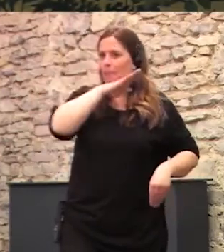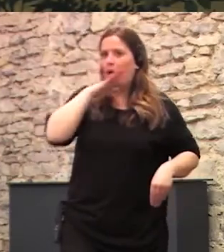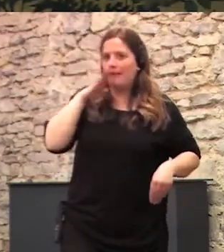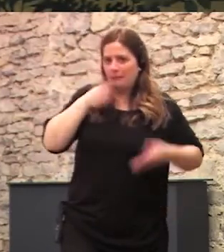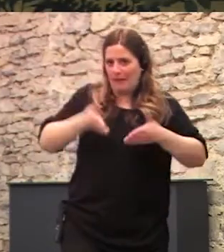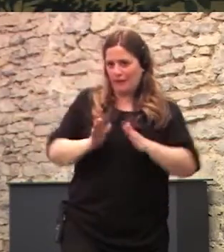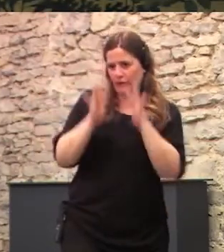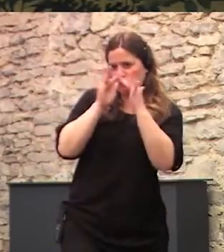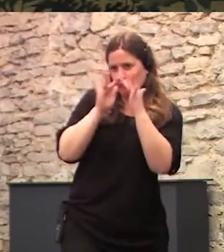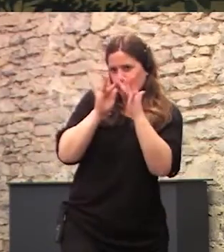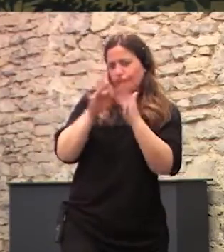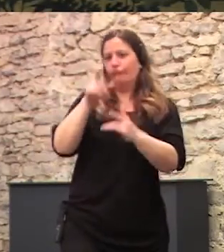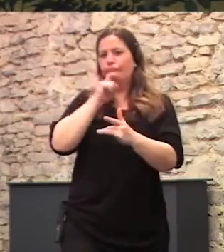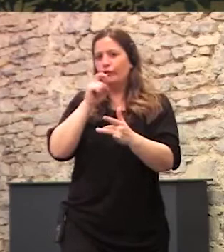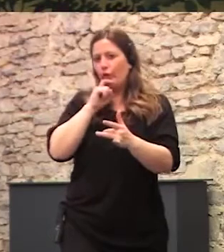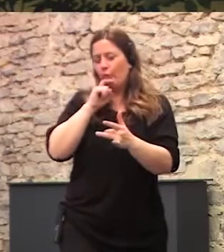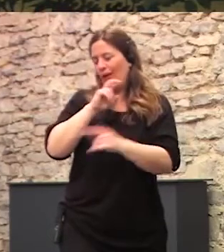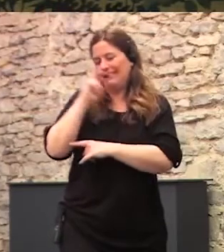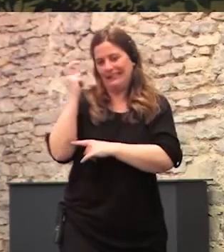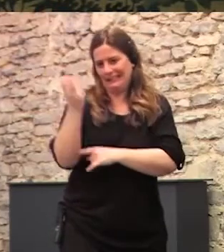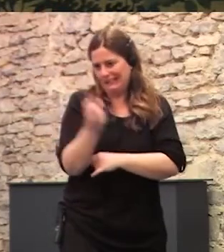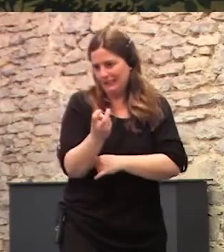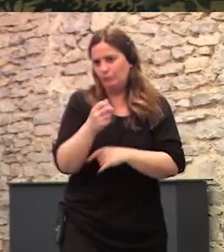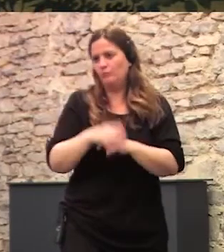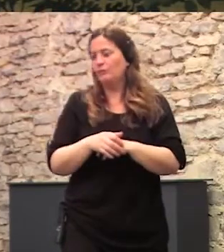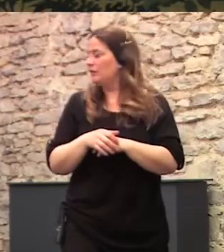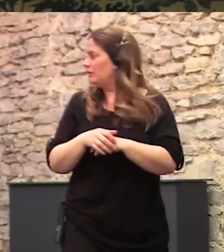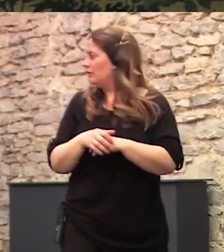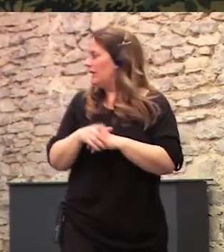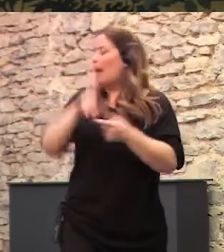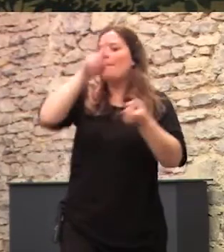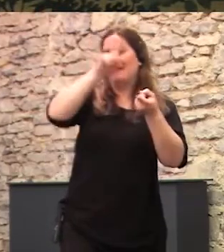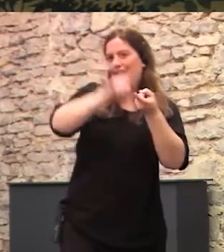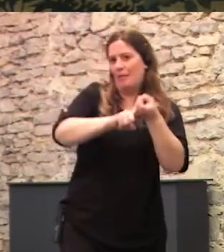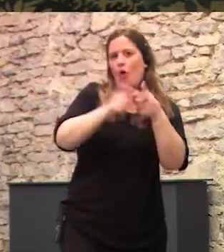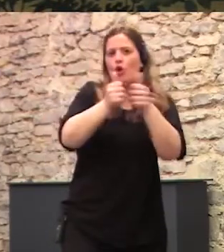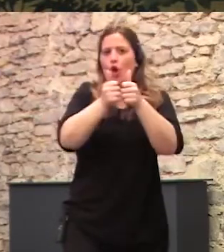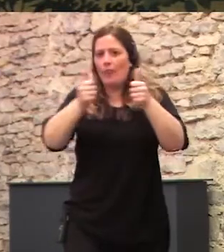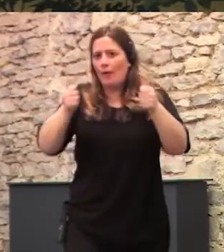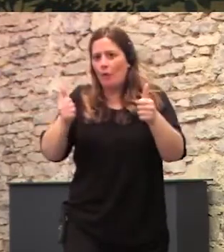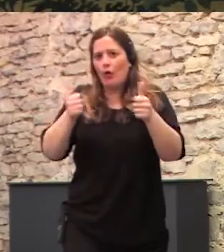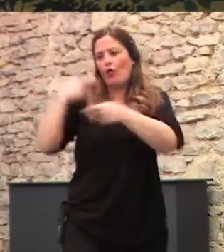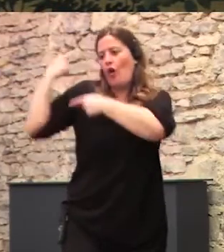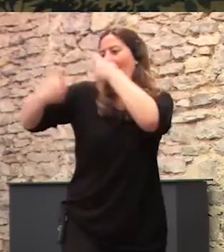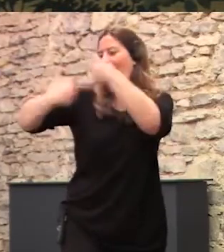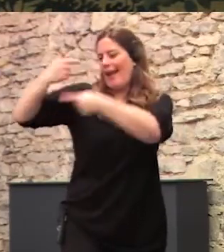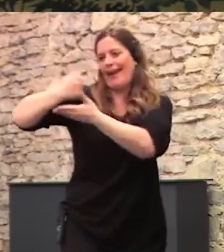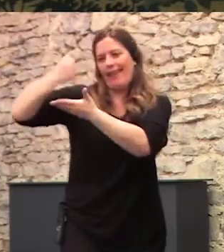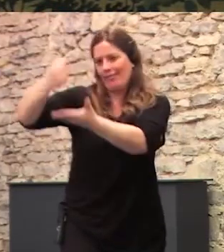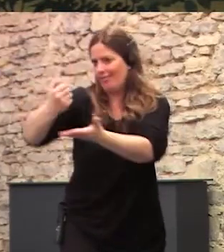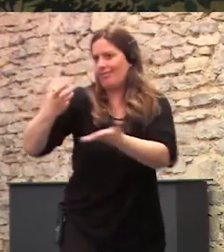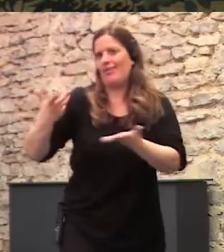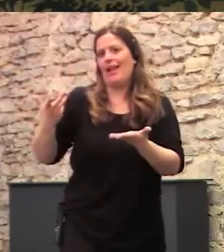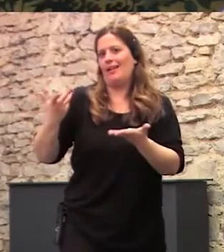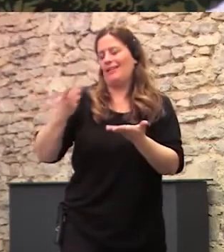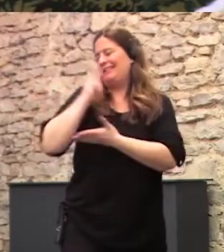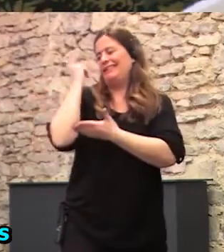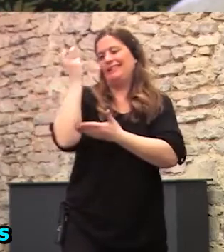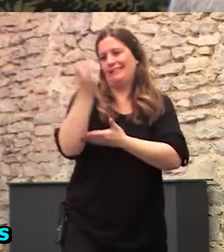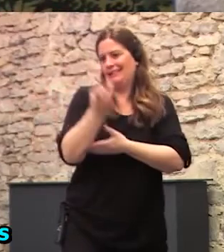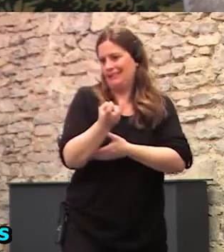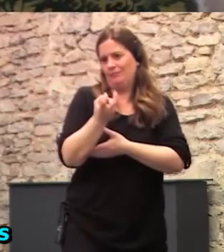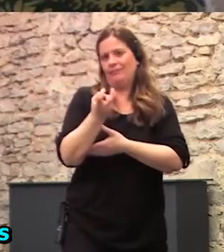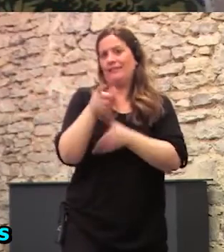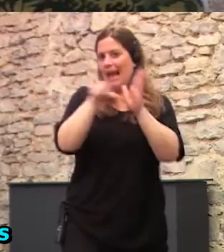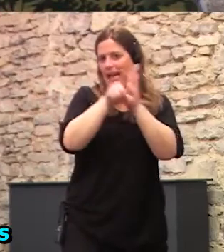hijos, etcétera. Matrimonio, divorcio, herencia, etcétera.